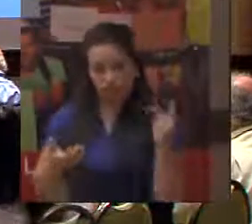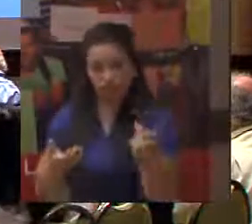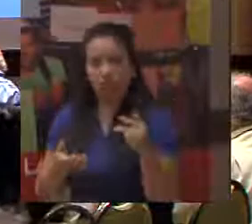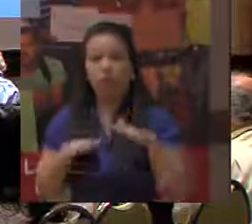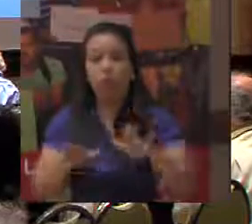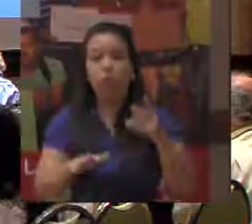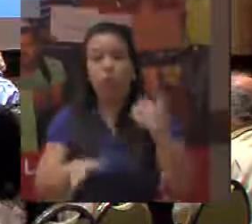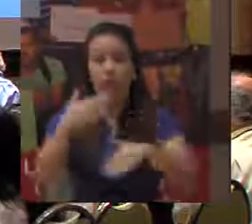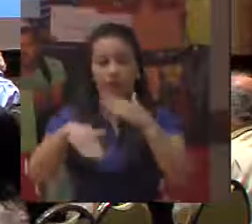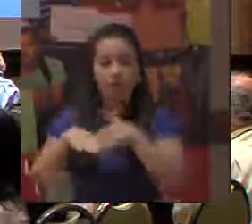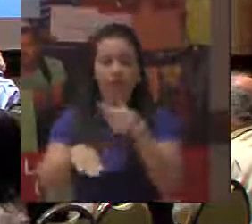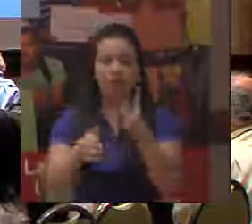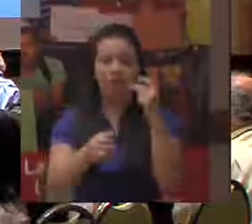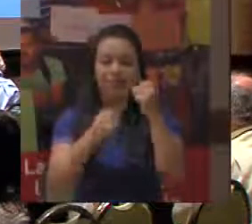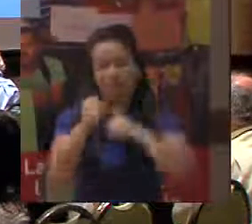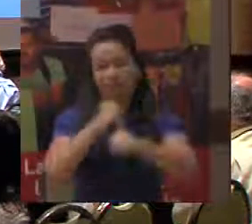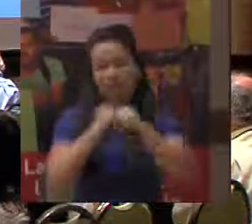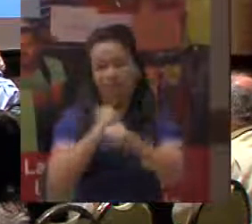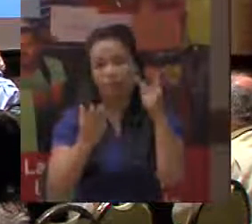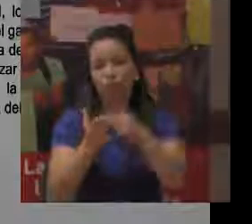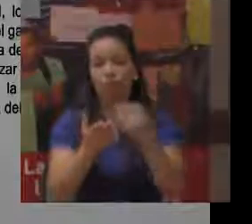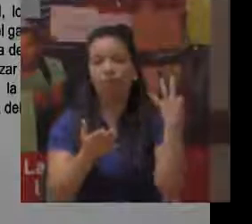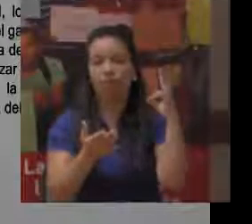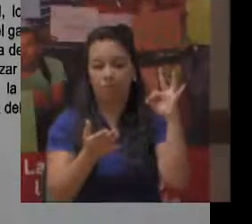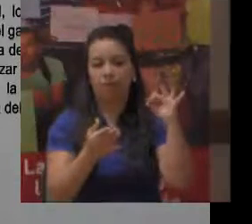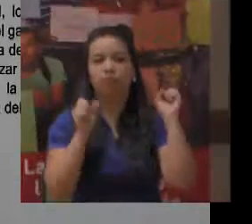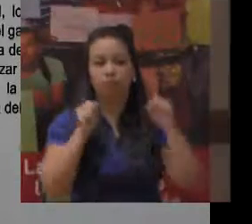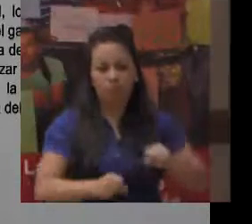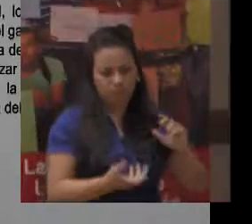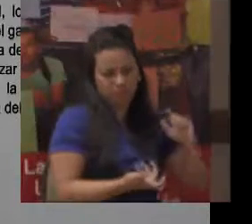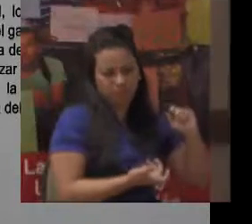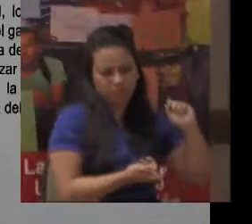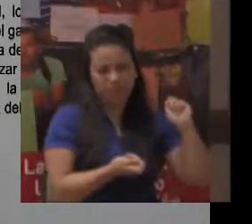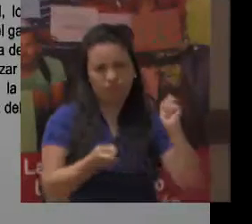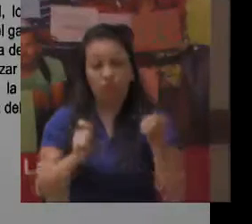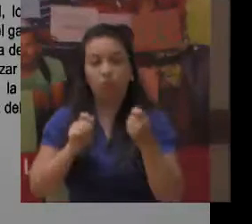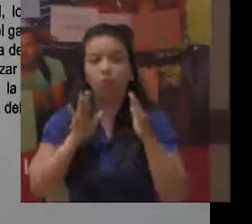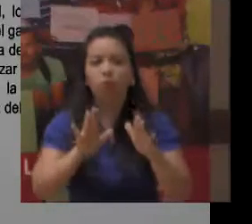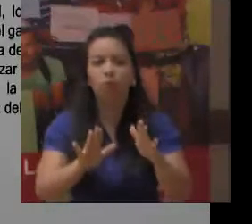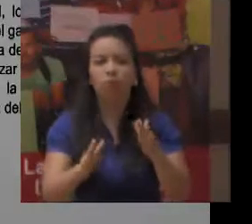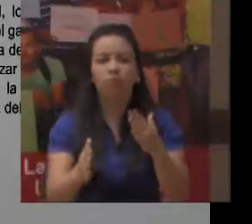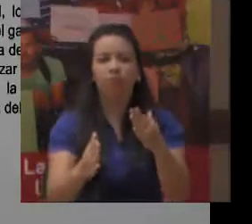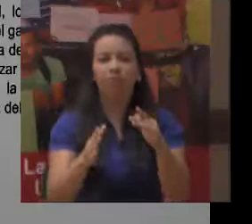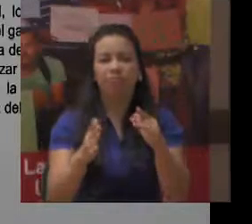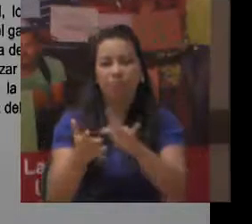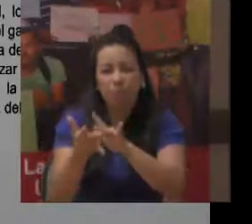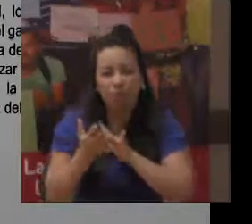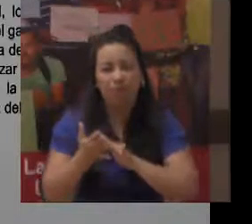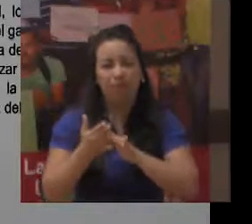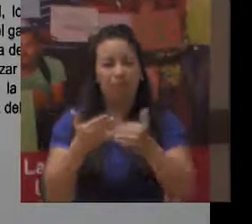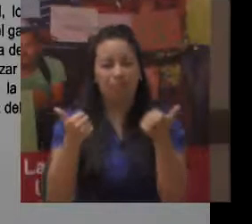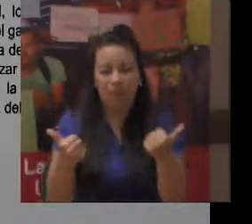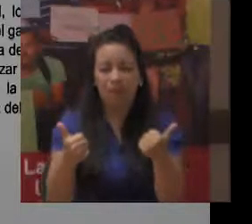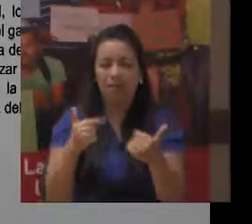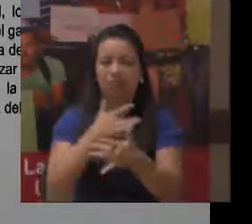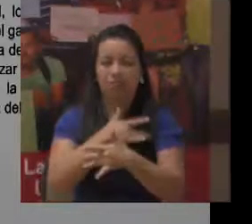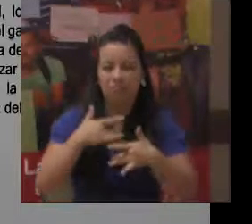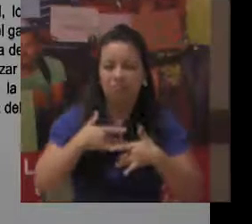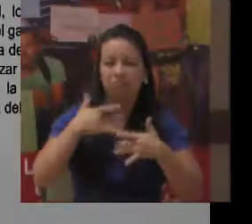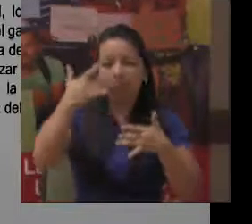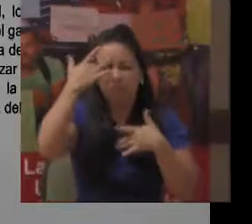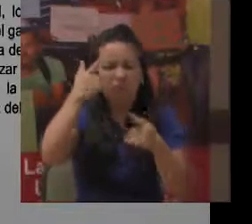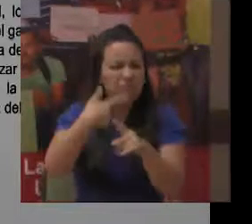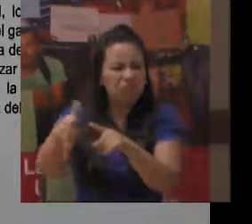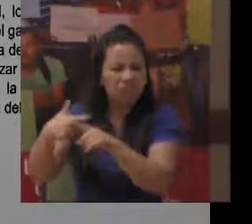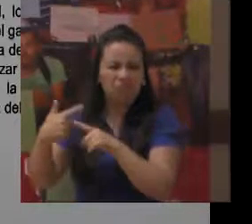desde el año 2013, donde se puede notar la evolución consciente, sana, eficiente, tanto de los procesos